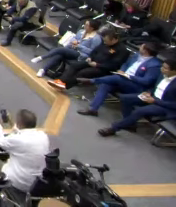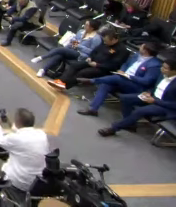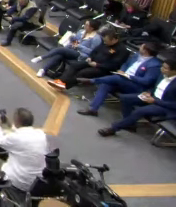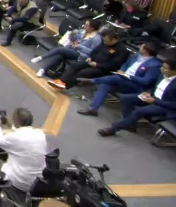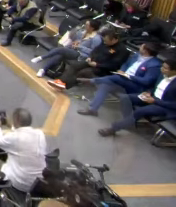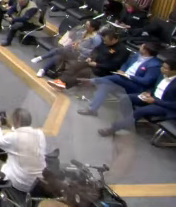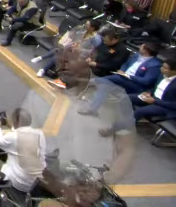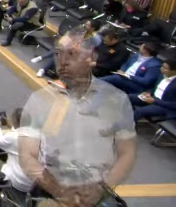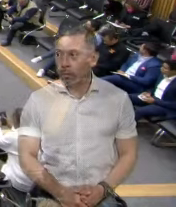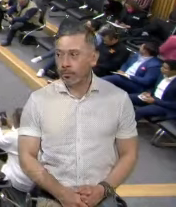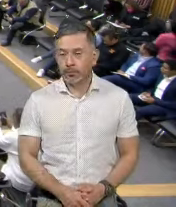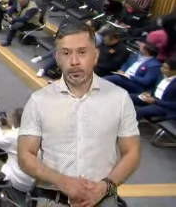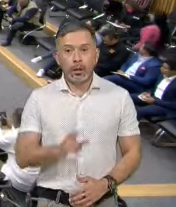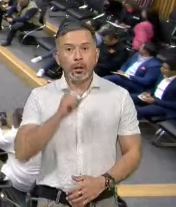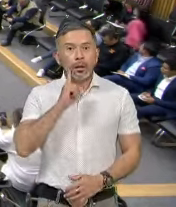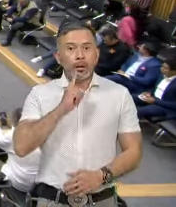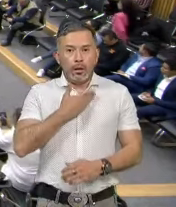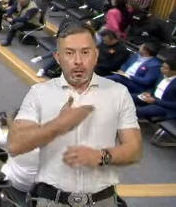presidenta